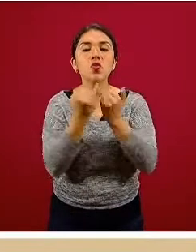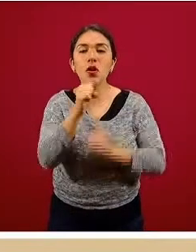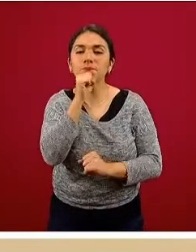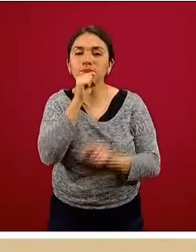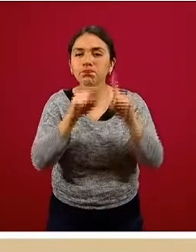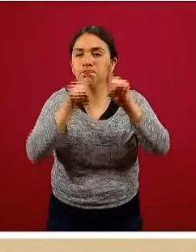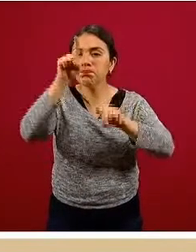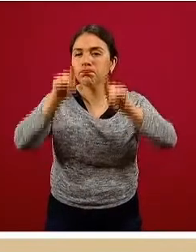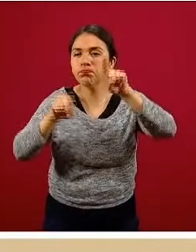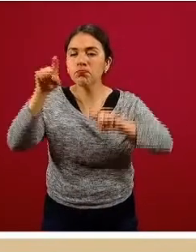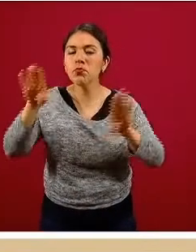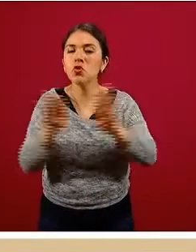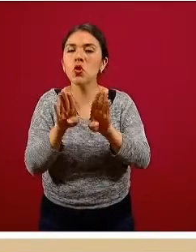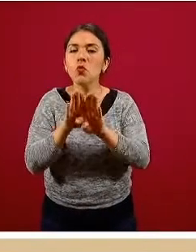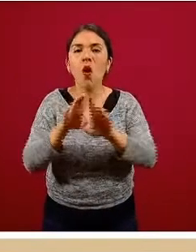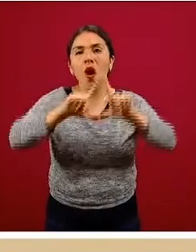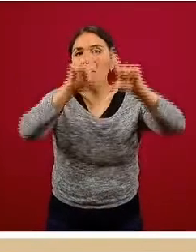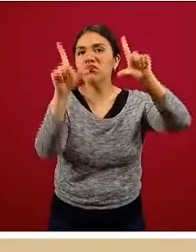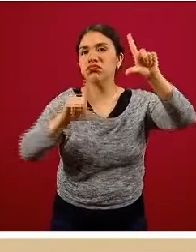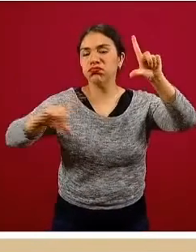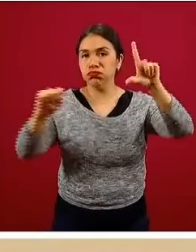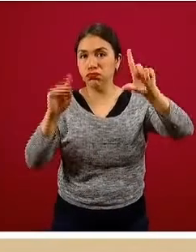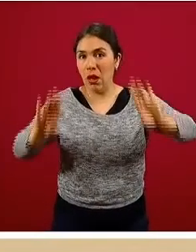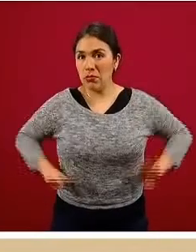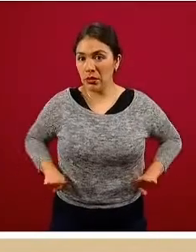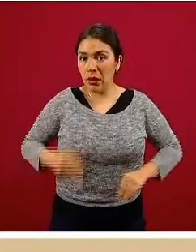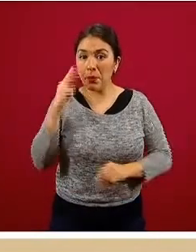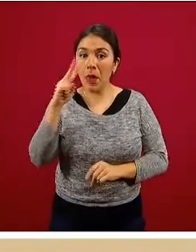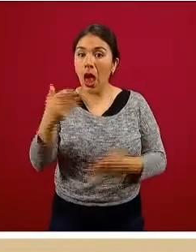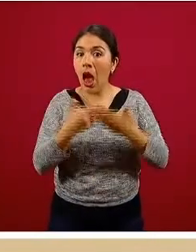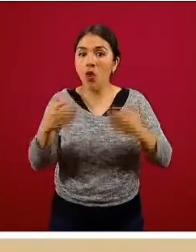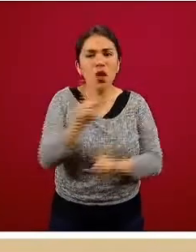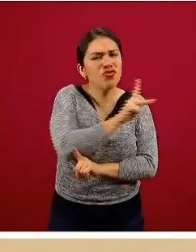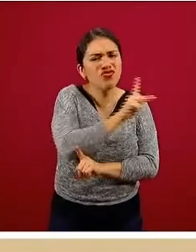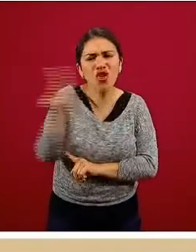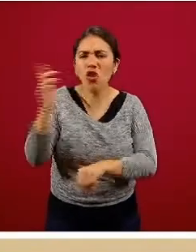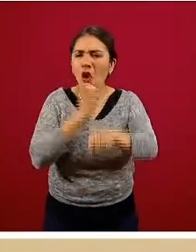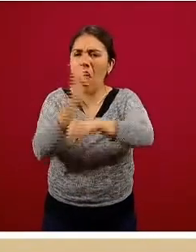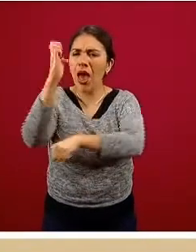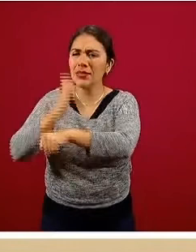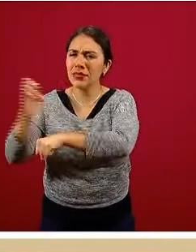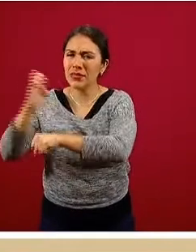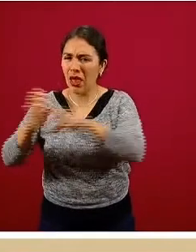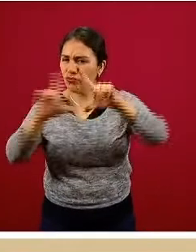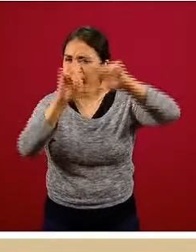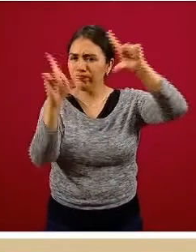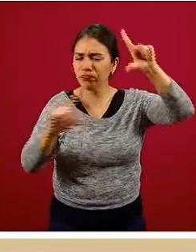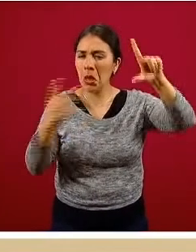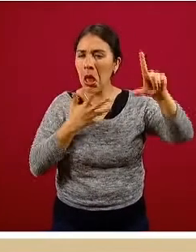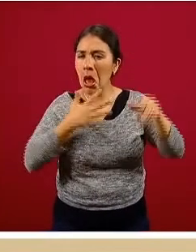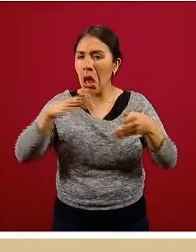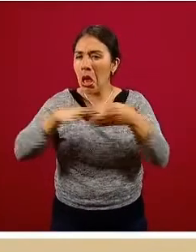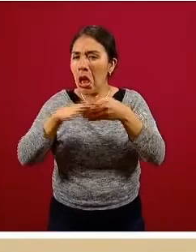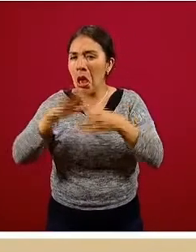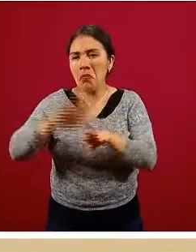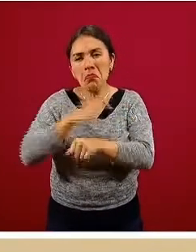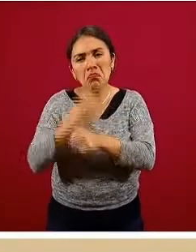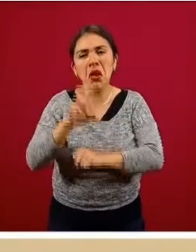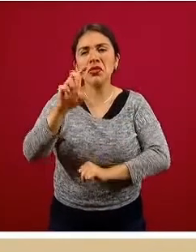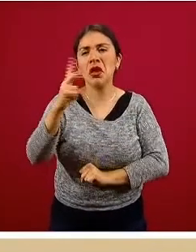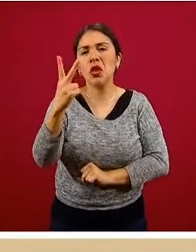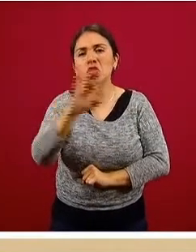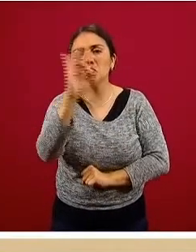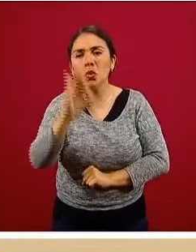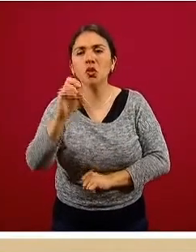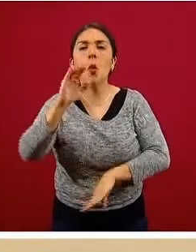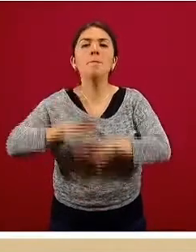distribuido a nivel nacional. Ahora tenemos a todas las entidades federativas con al menos 32%